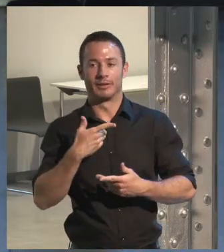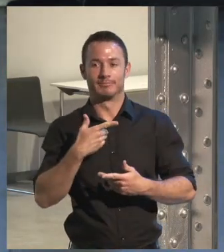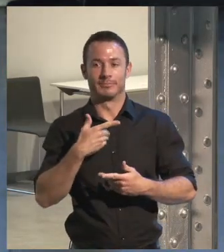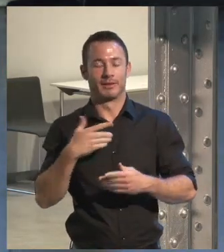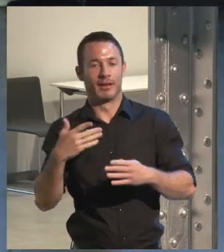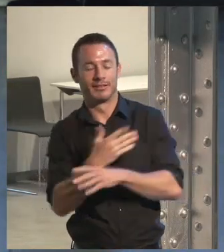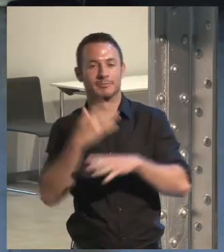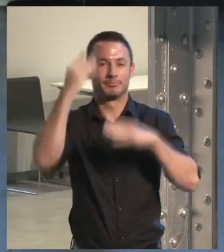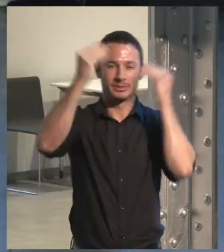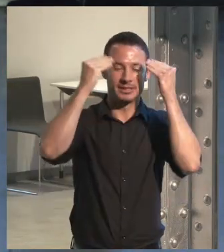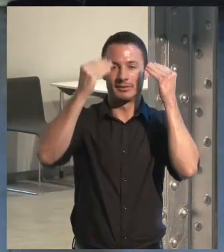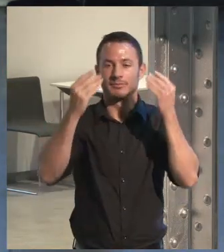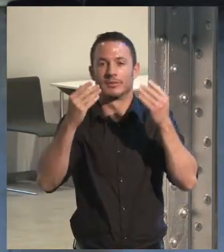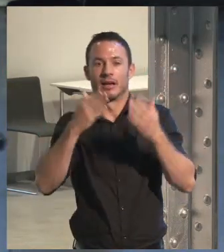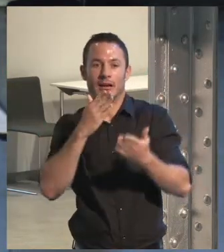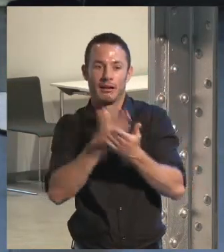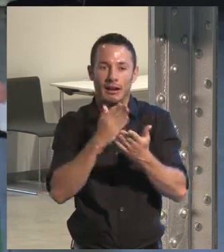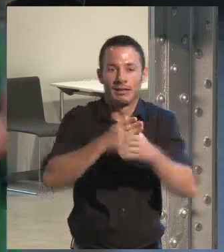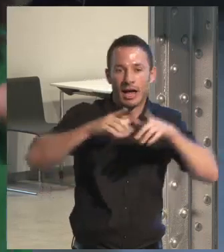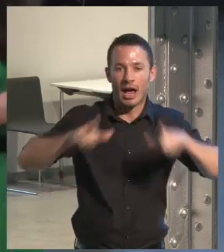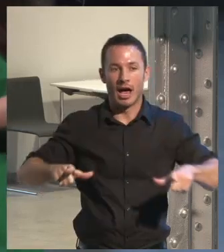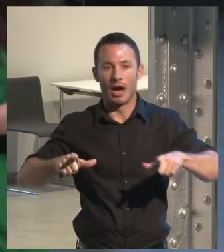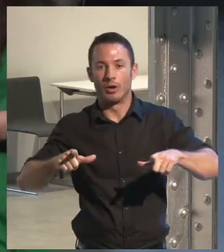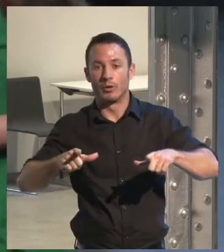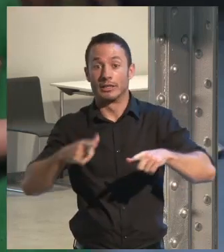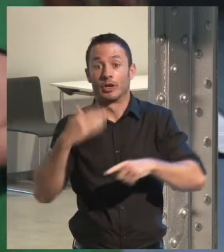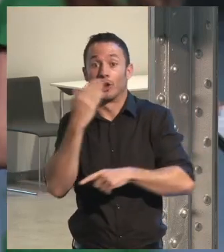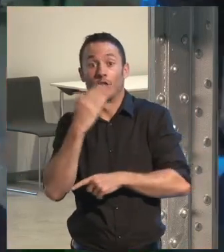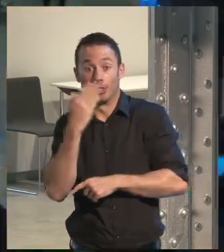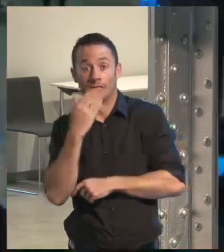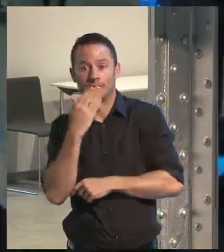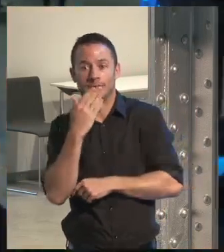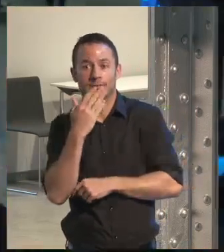serían las clases, las aulas y los coles